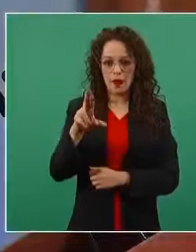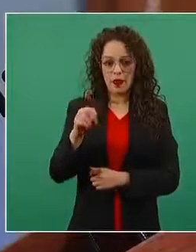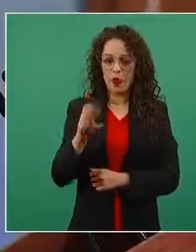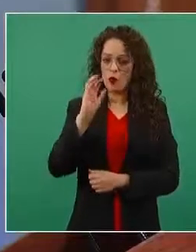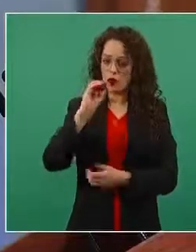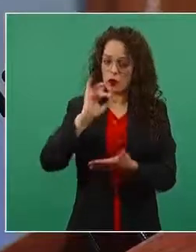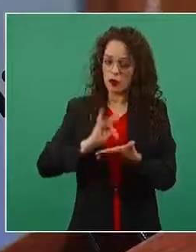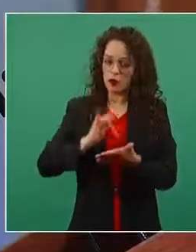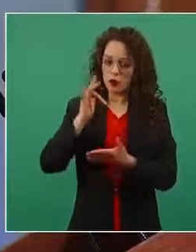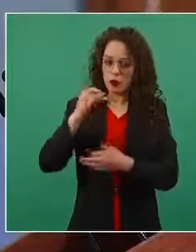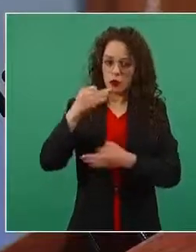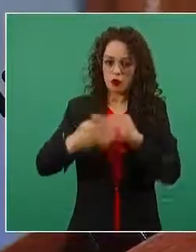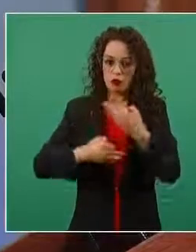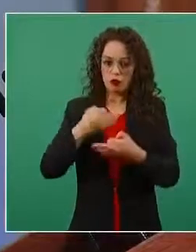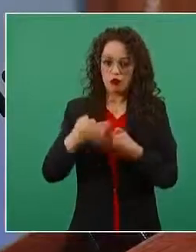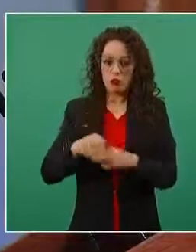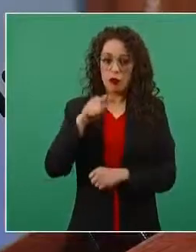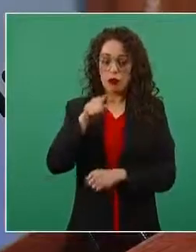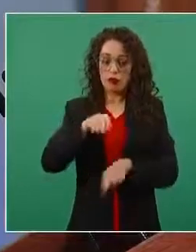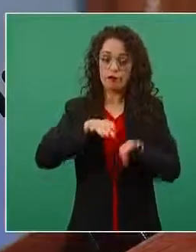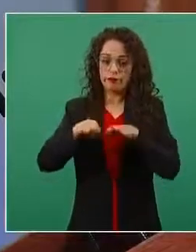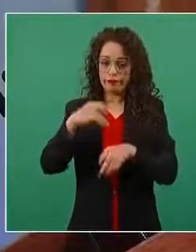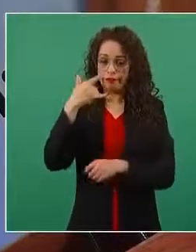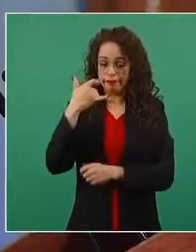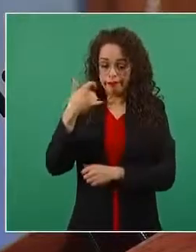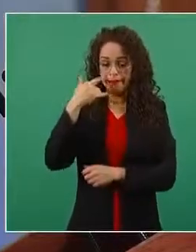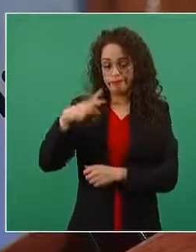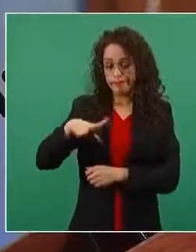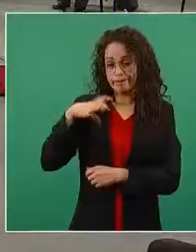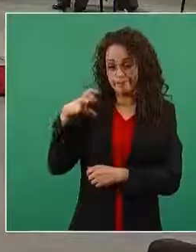Muchas gracias por todo lo que se está haciendo y